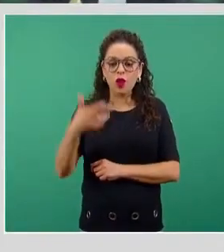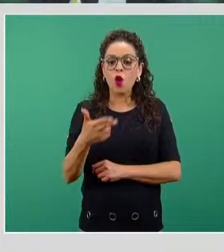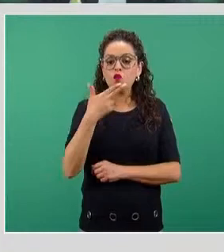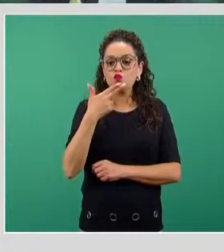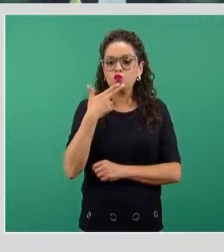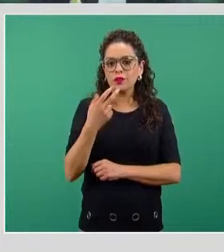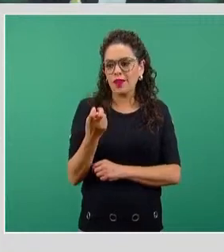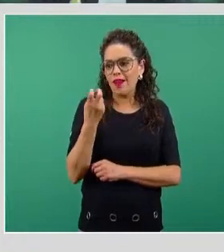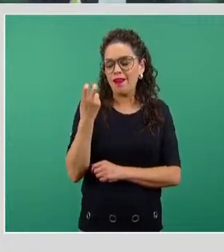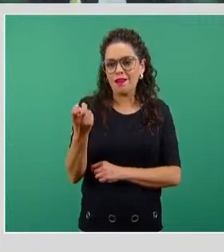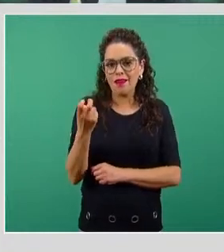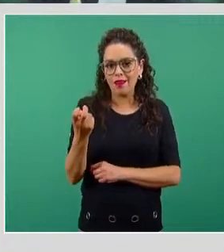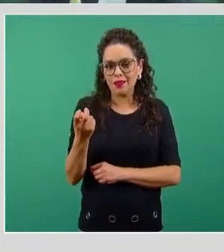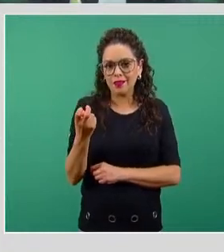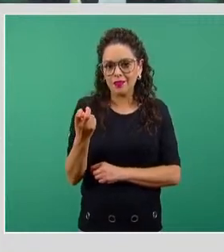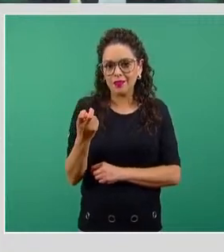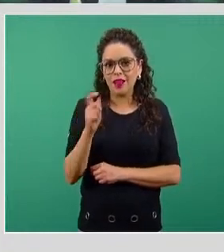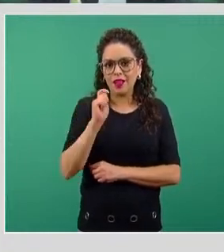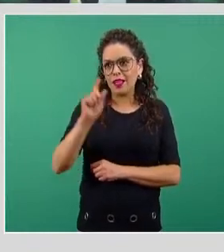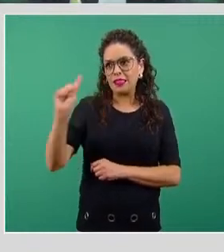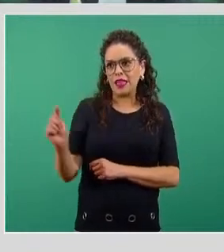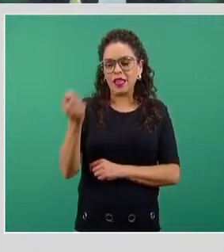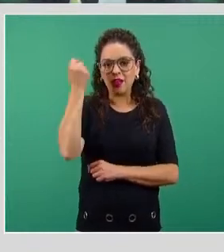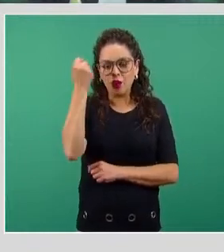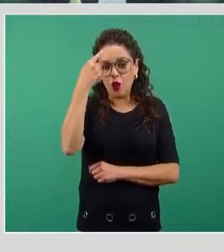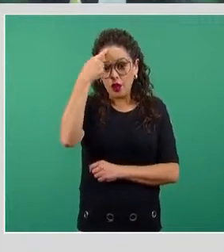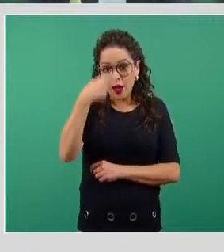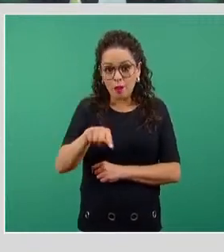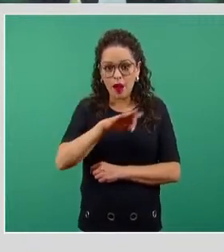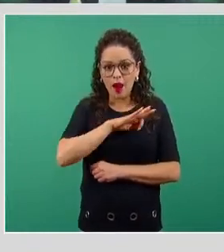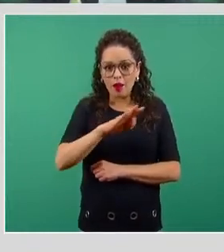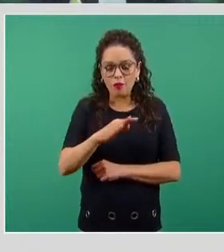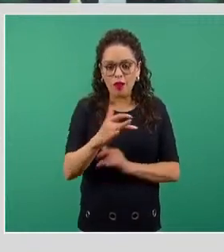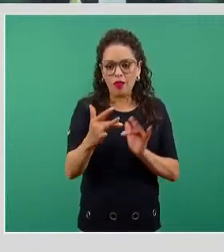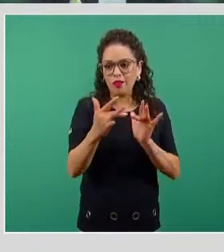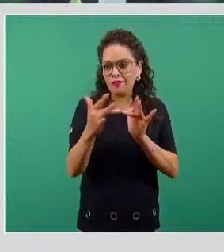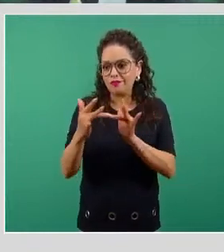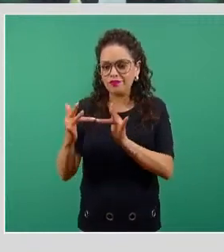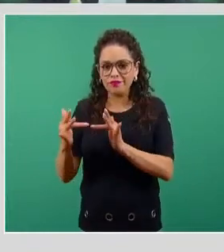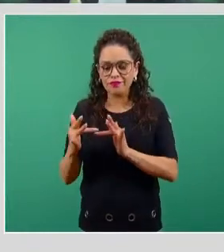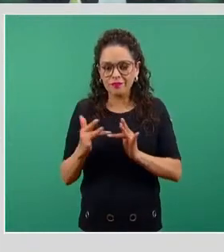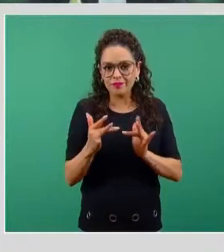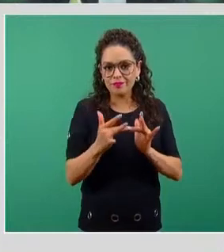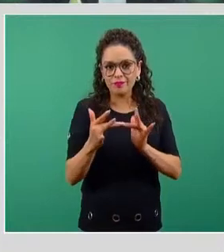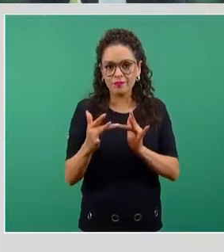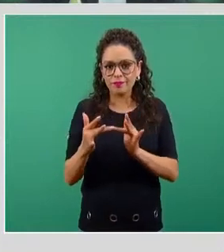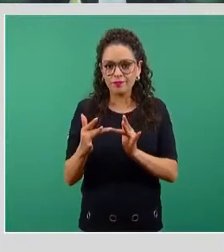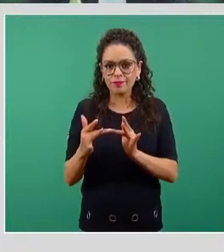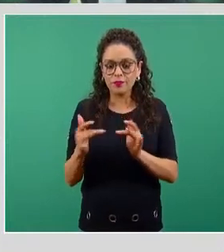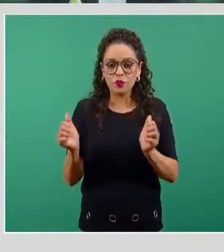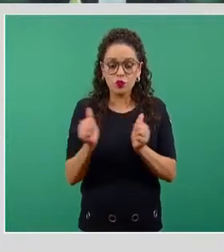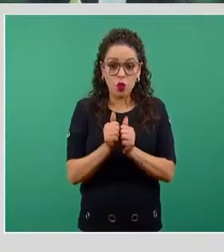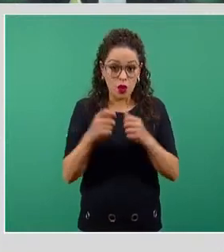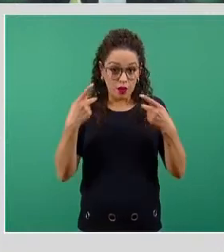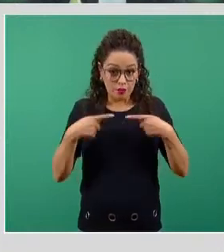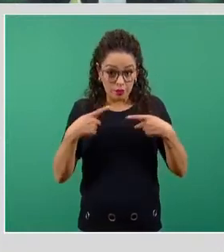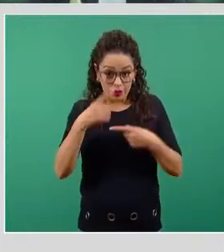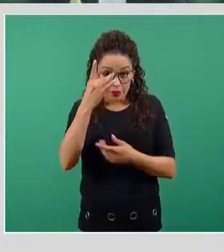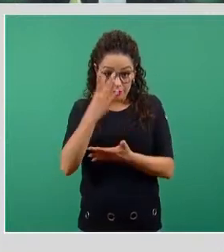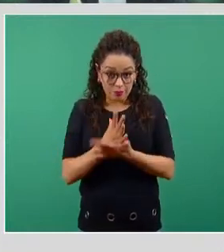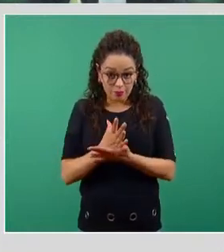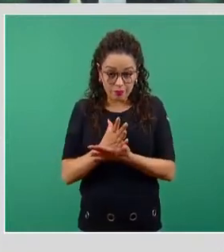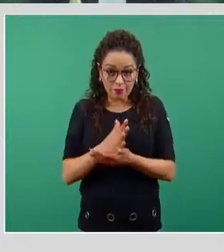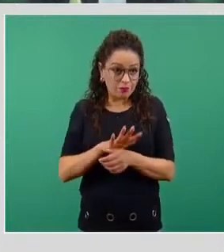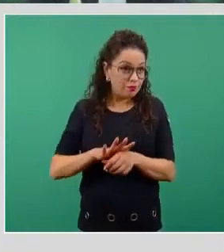de herramientas para poder interactuar no solamente con las personas, es decir, con los